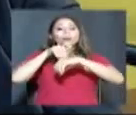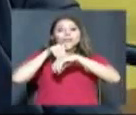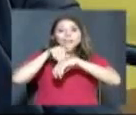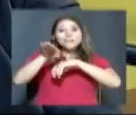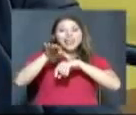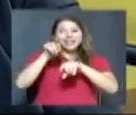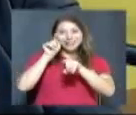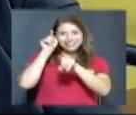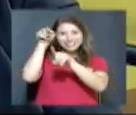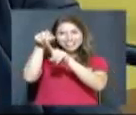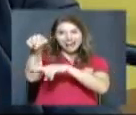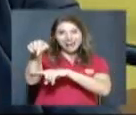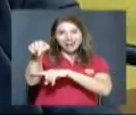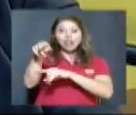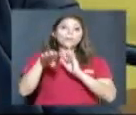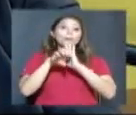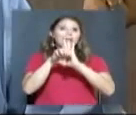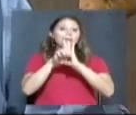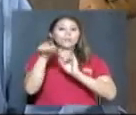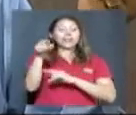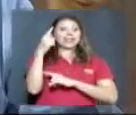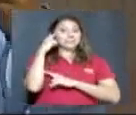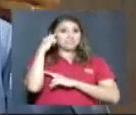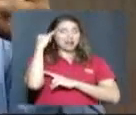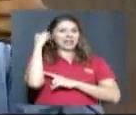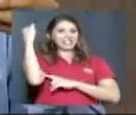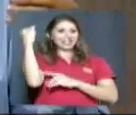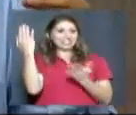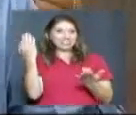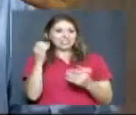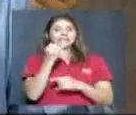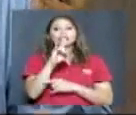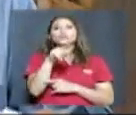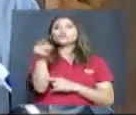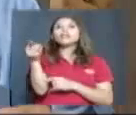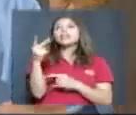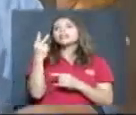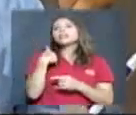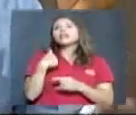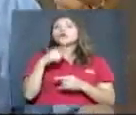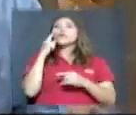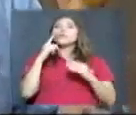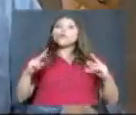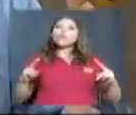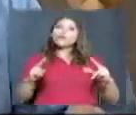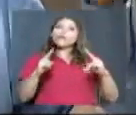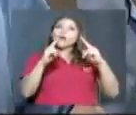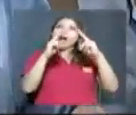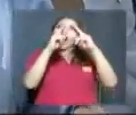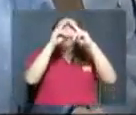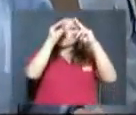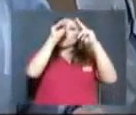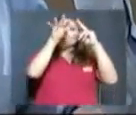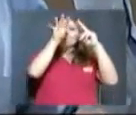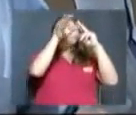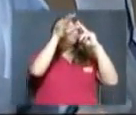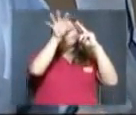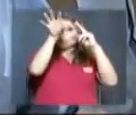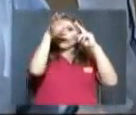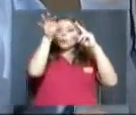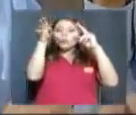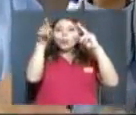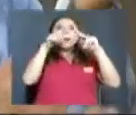de la montaña y el otro quiere verlo, ¿verdad? No lo va a lograr, ¿verdad? Uh-huh. A menos de que coloque algún tipo de faro arriba de la montaña para que las personas que están al otro